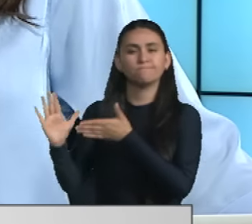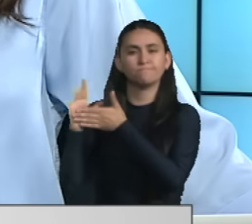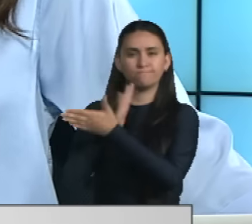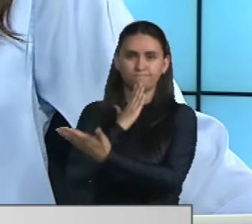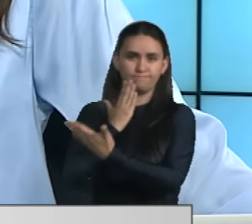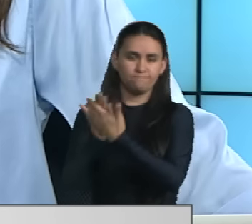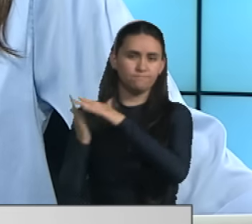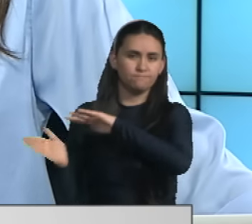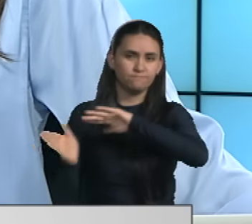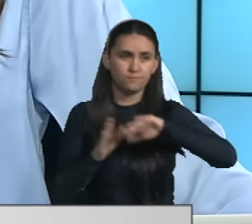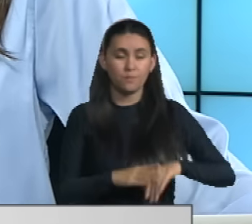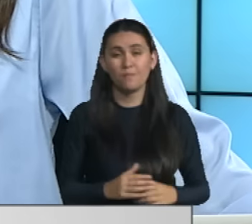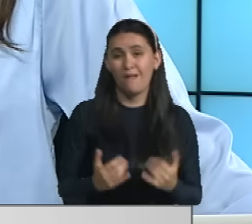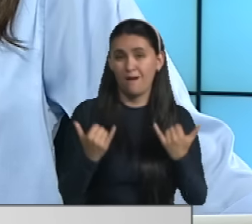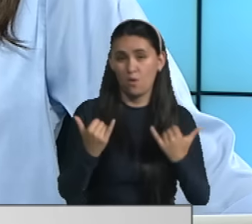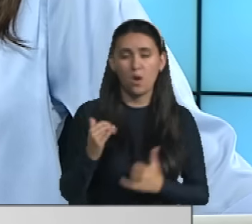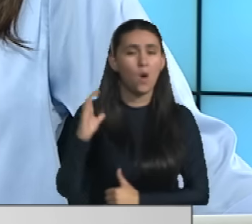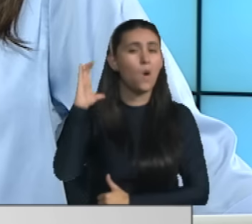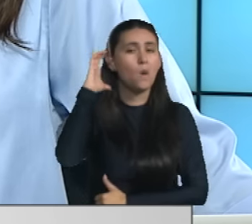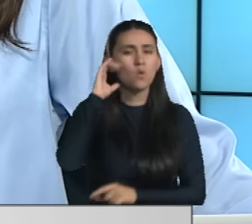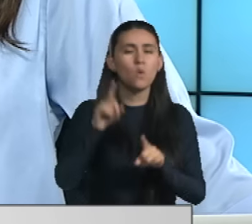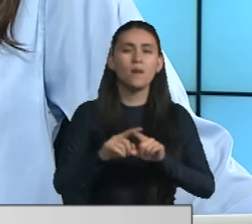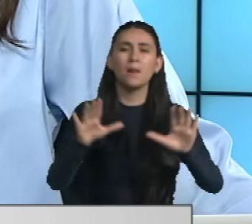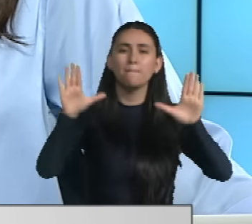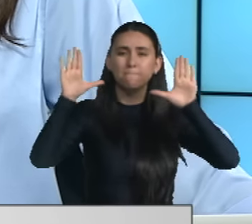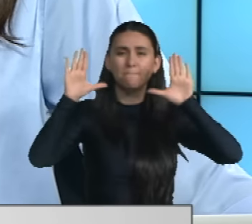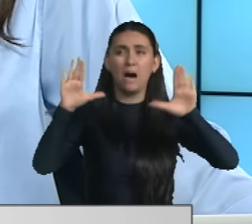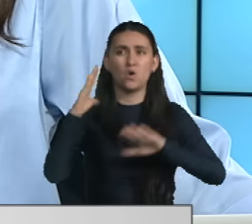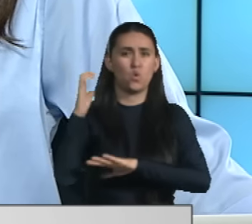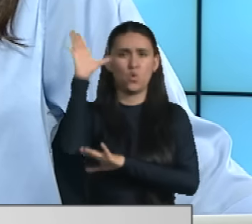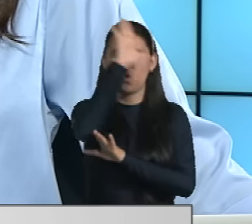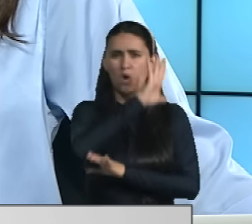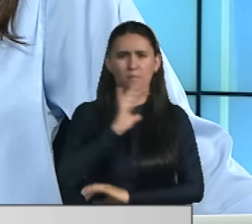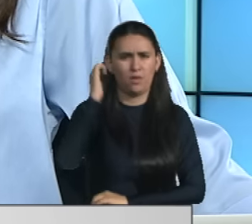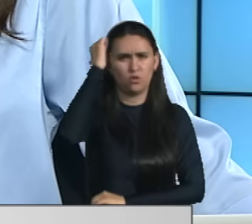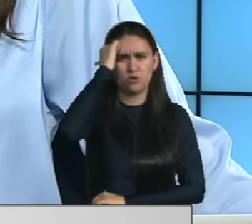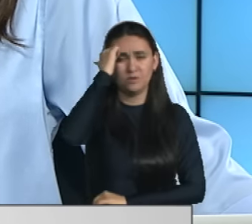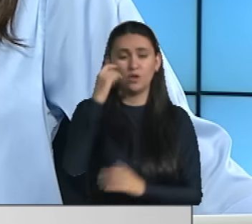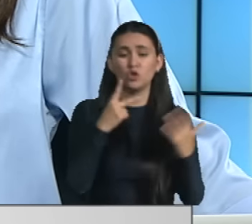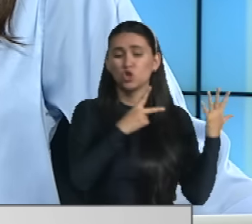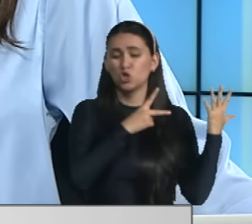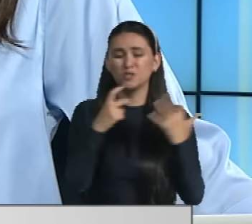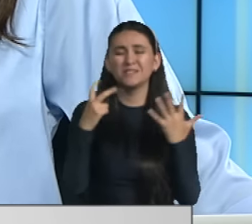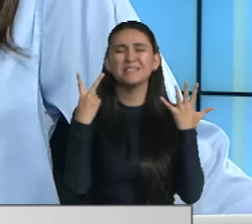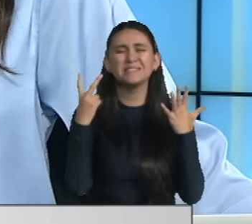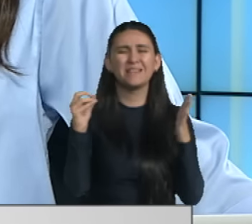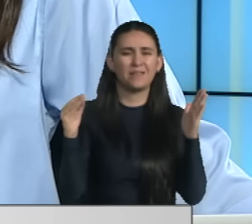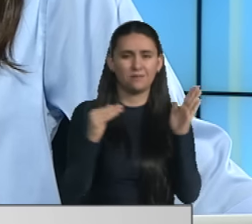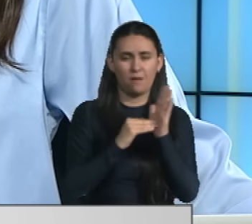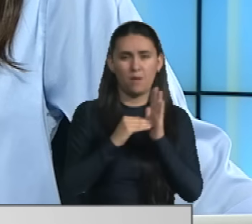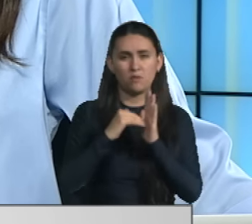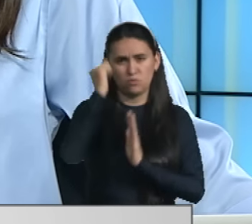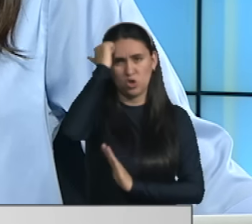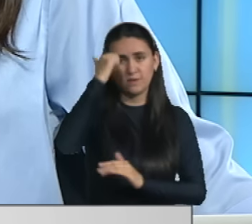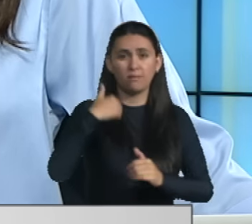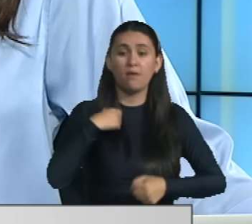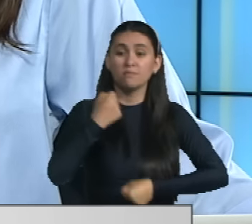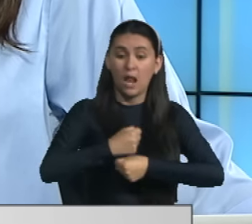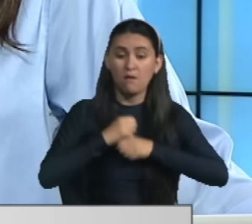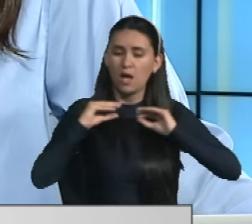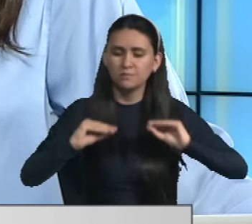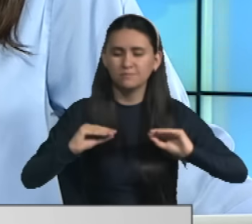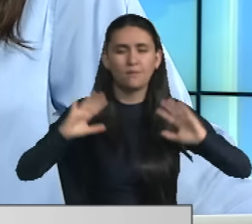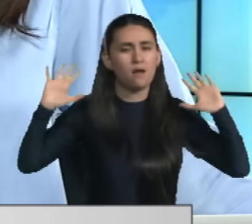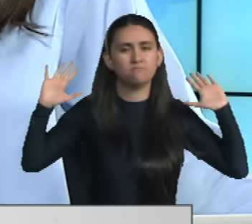gracias. Y avanza a esta hora el paro de maestros en todo el país. Más de 270 mil profesores paralizaron sus labores.